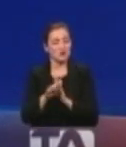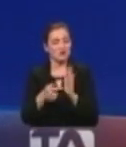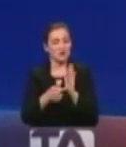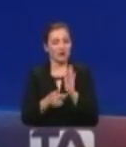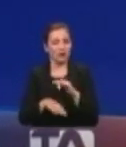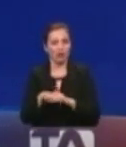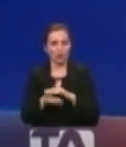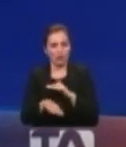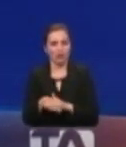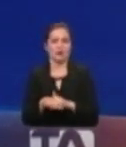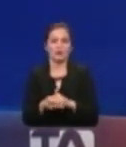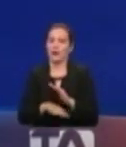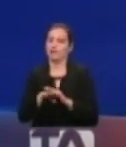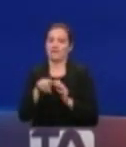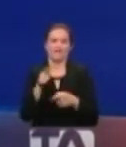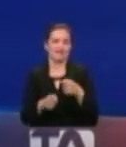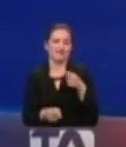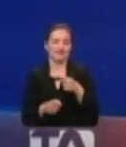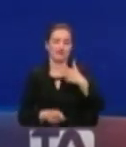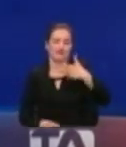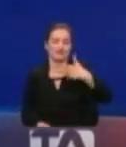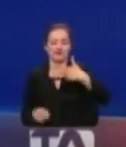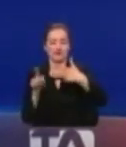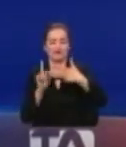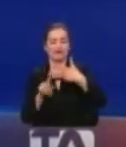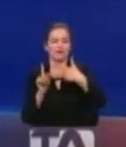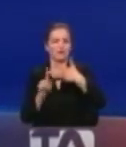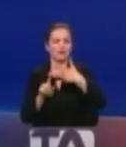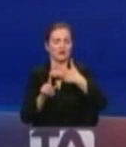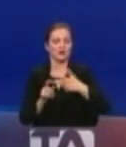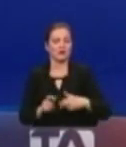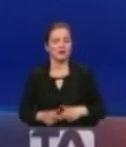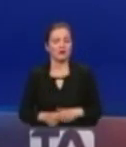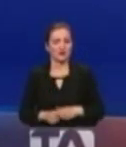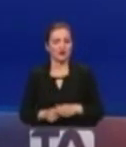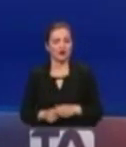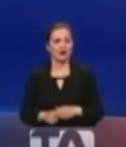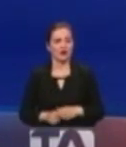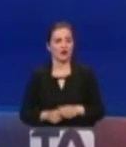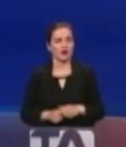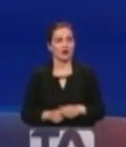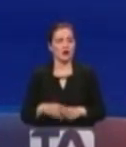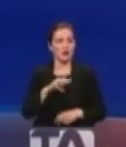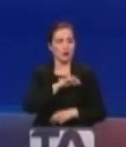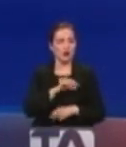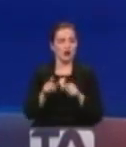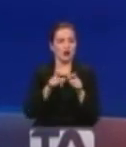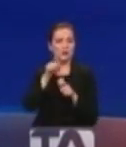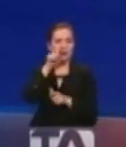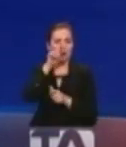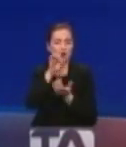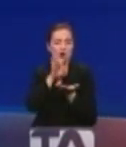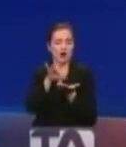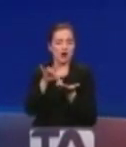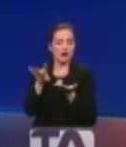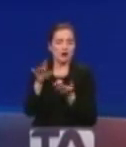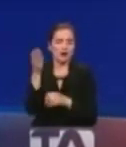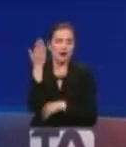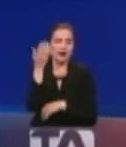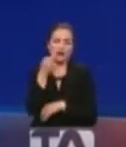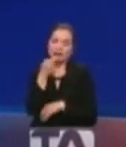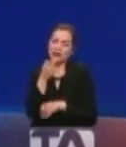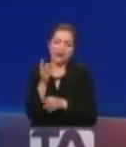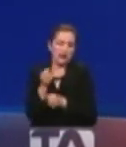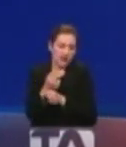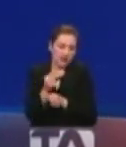Quito ya llegó al límite también. Tres puede ser reducir la cantidad de personas que existen en el municipio, pero el propio alcalde de Rodas ya lo